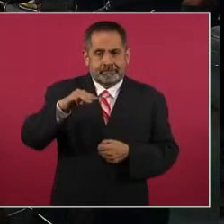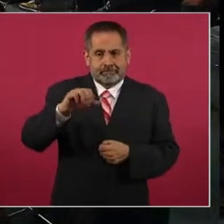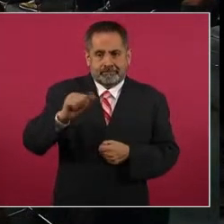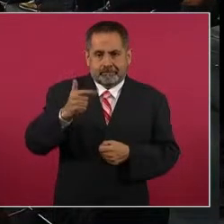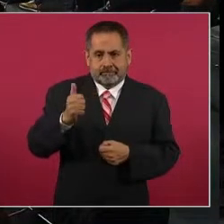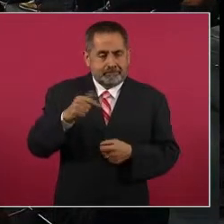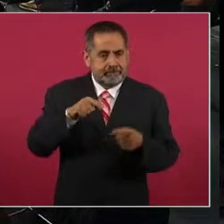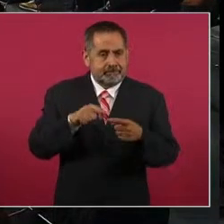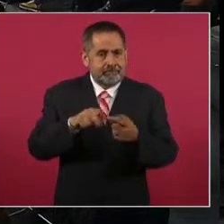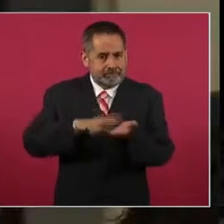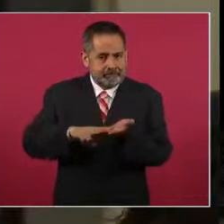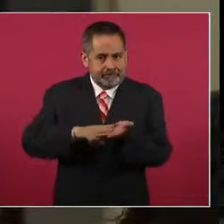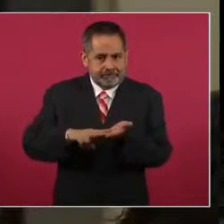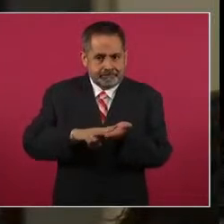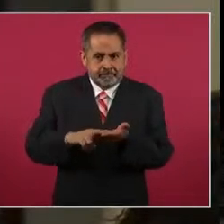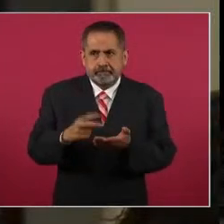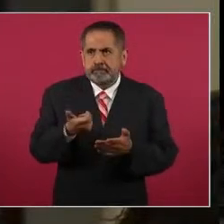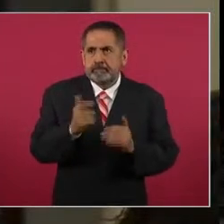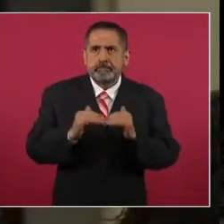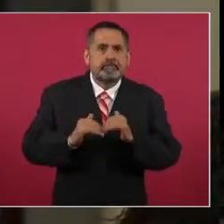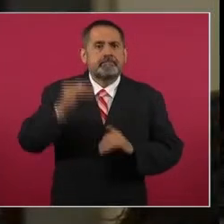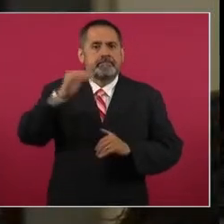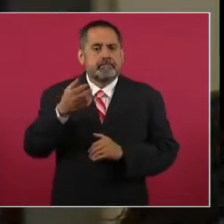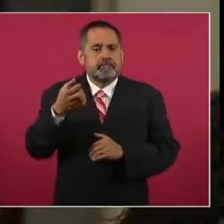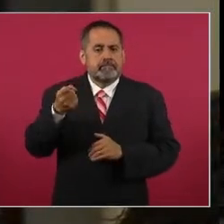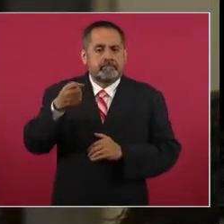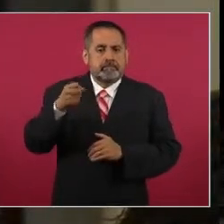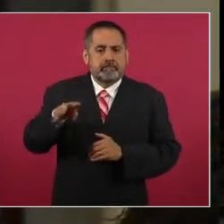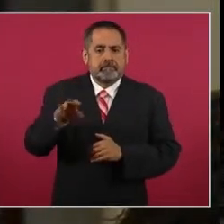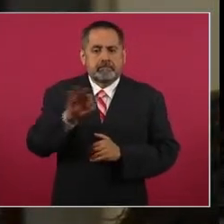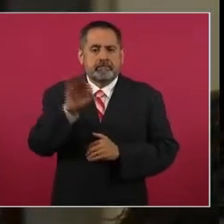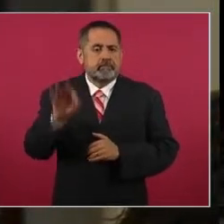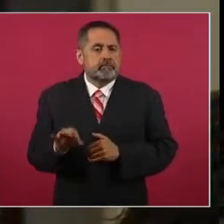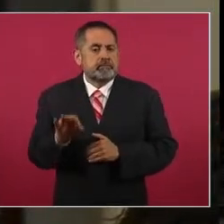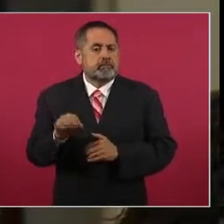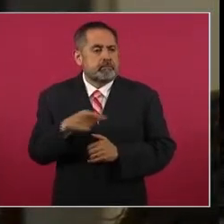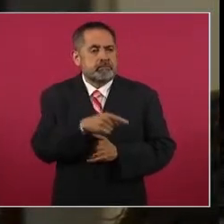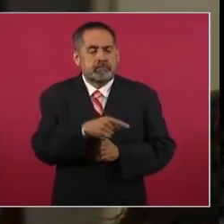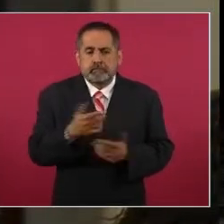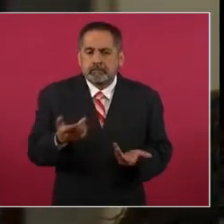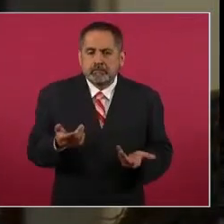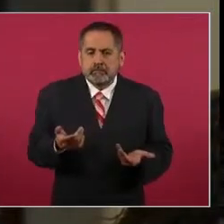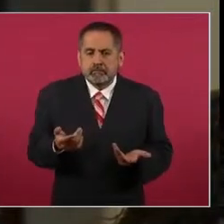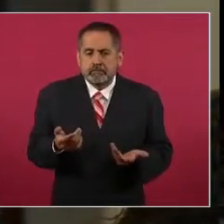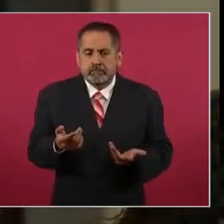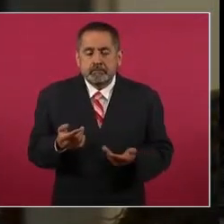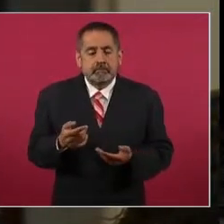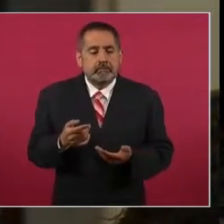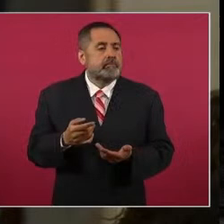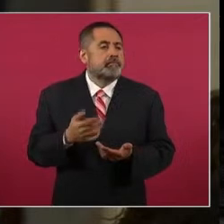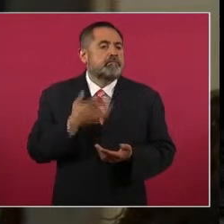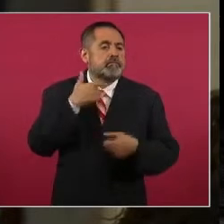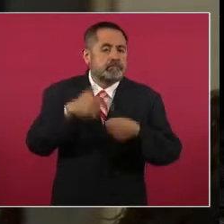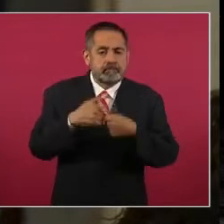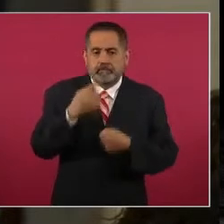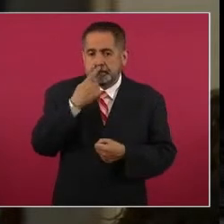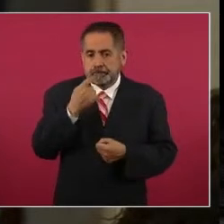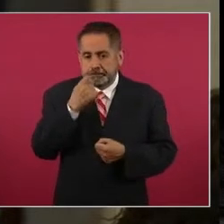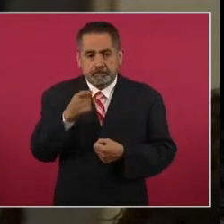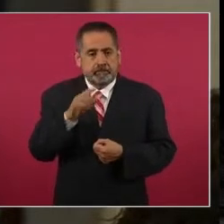sexenio aumentó el 60 y 9.6 por ciento la premium el